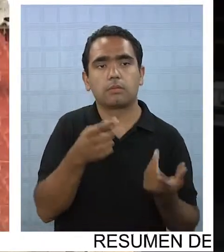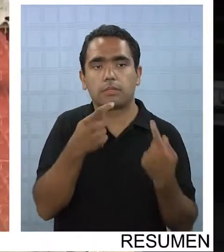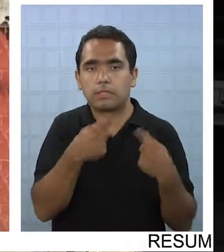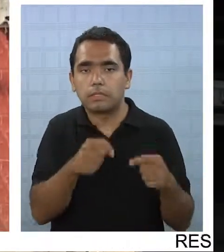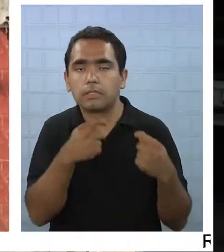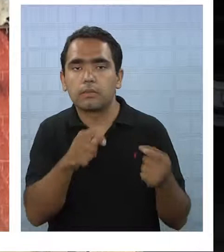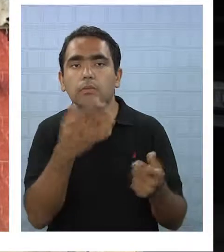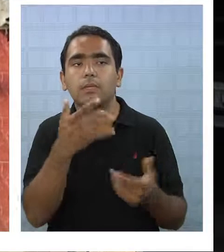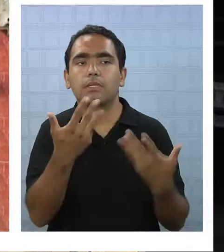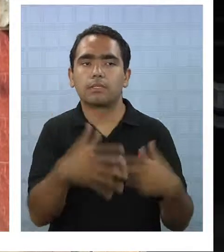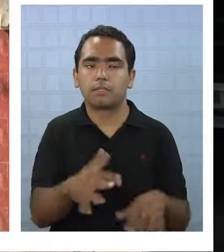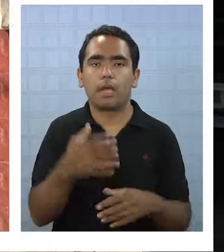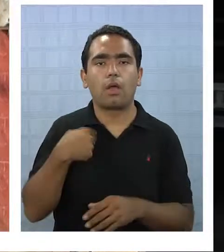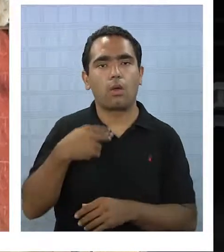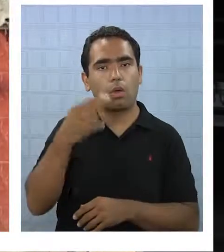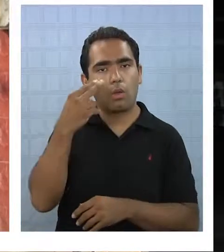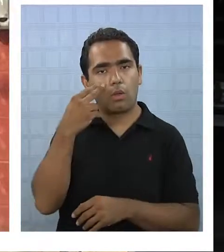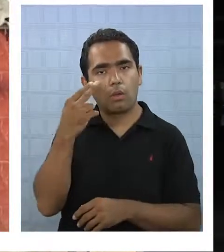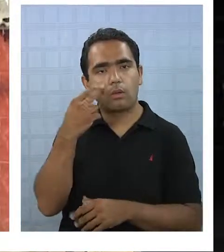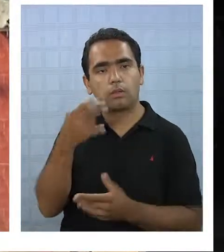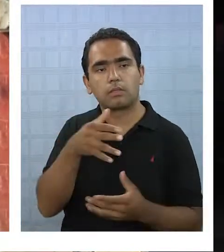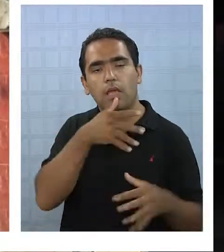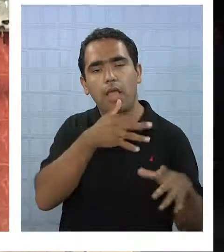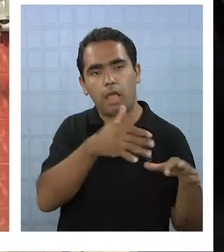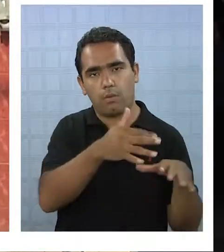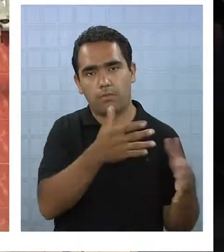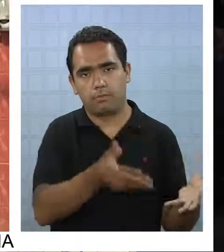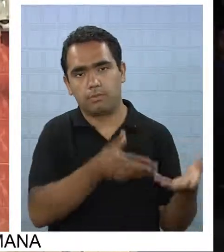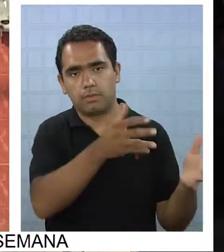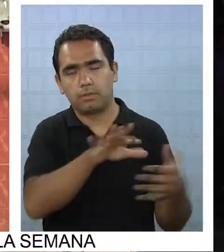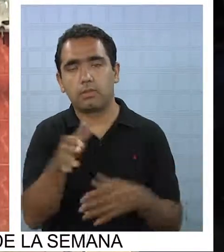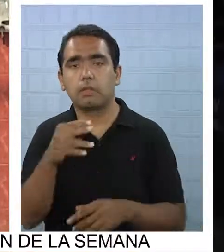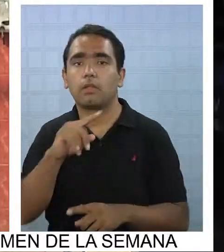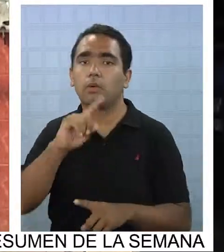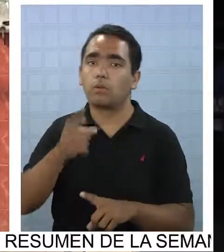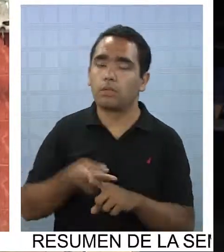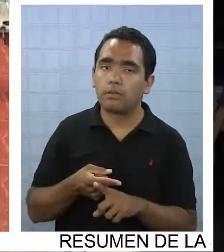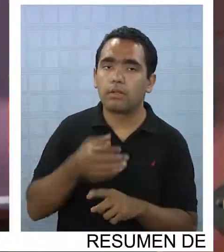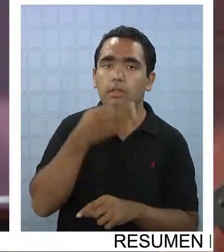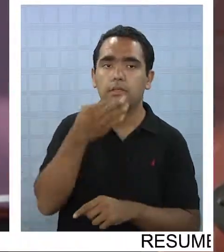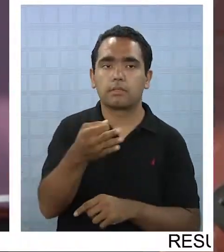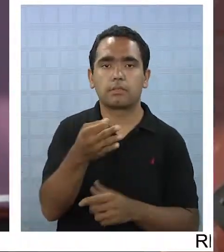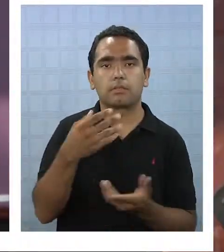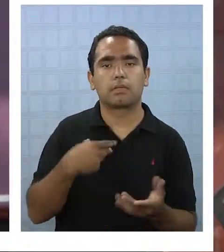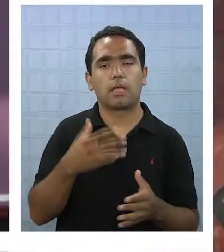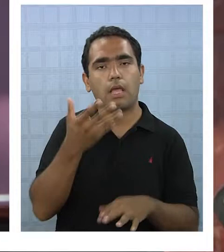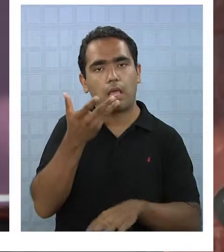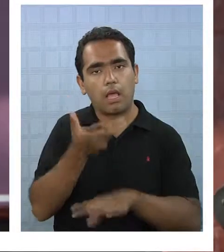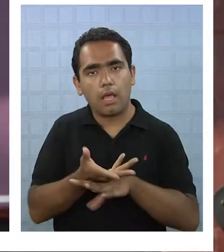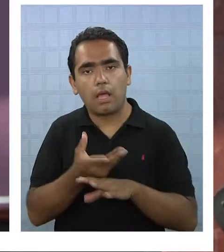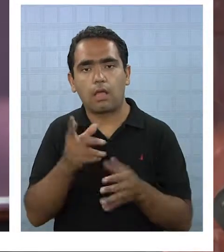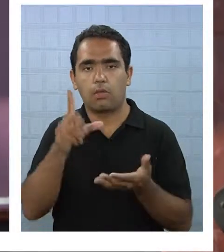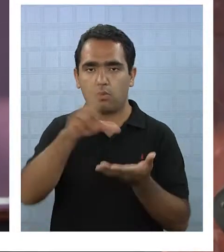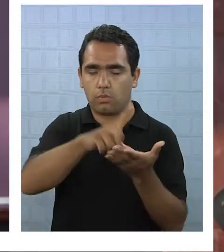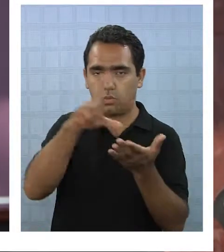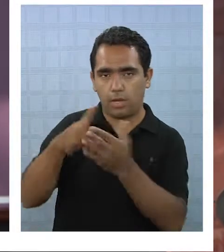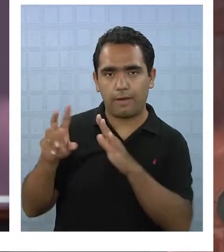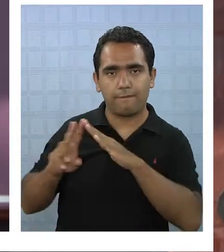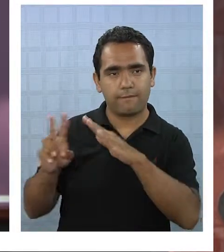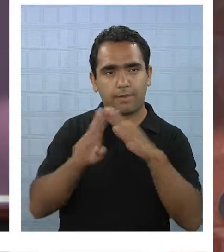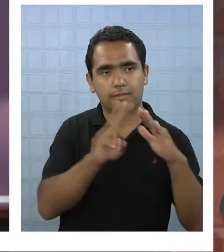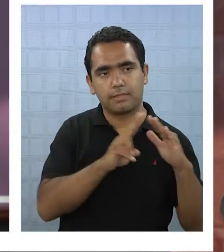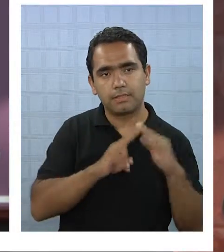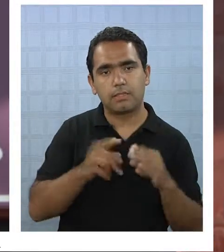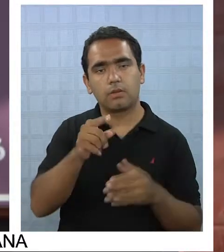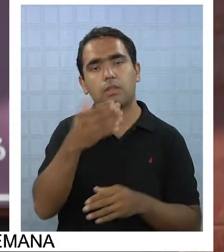ya se está especulando con este elemento en la zona afectada reiteran sitios de acopio en junta de vecinos de 18 de septiembre ubicada